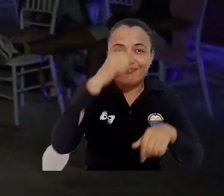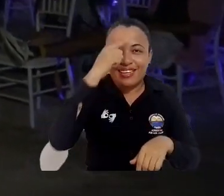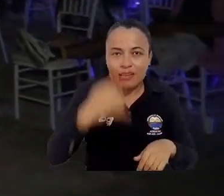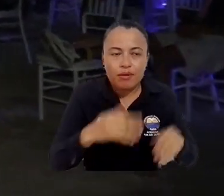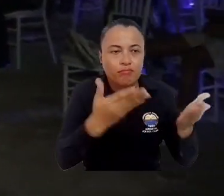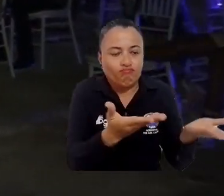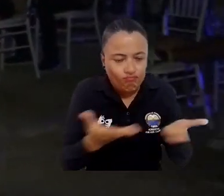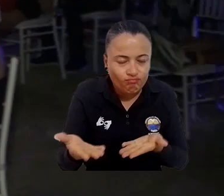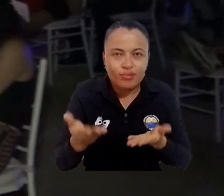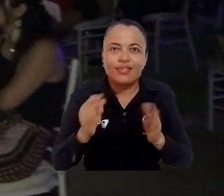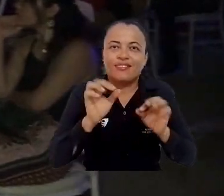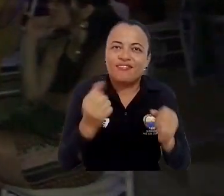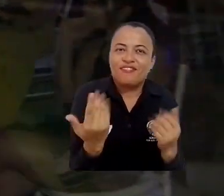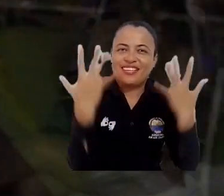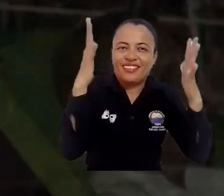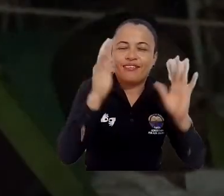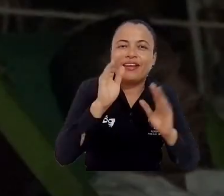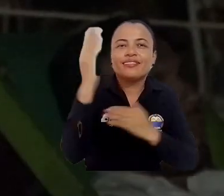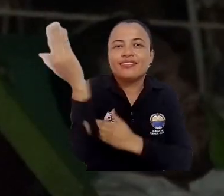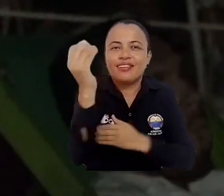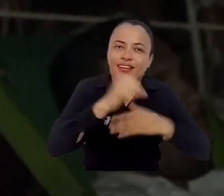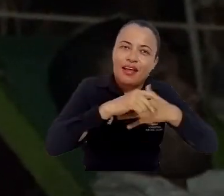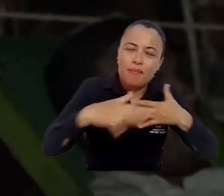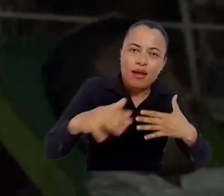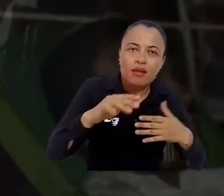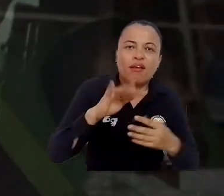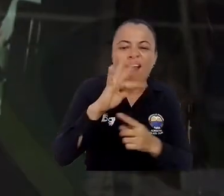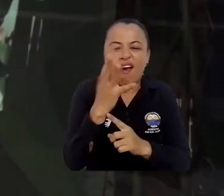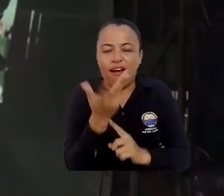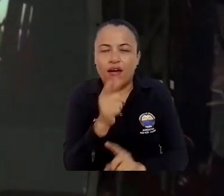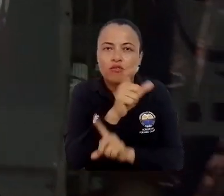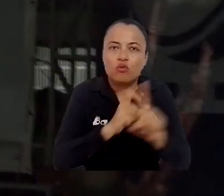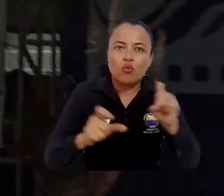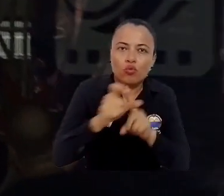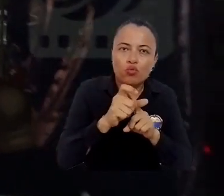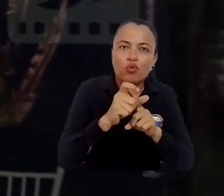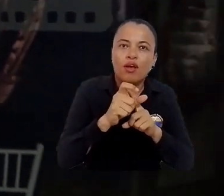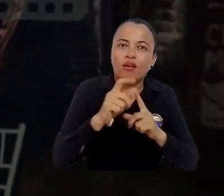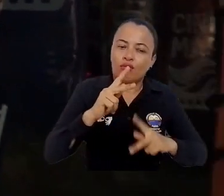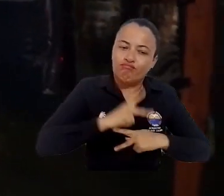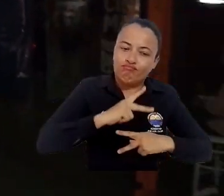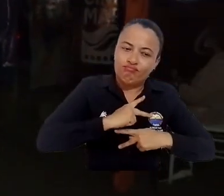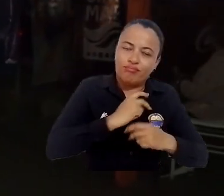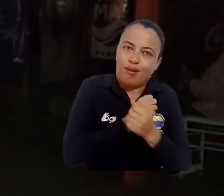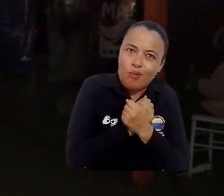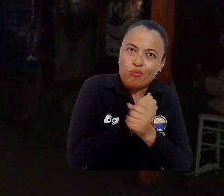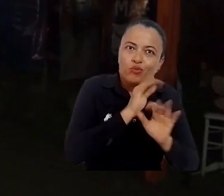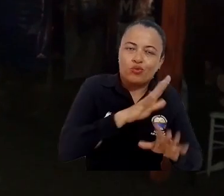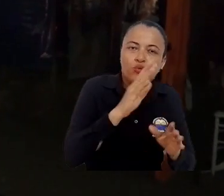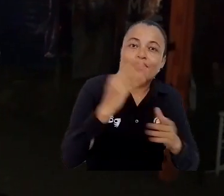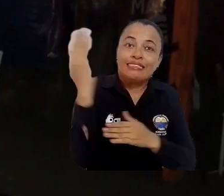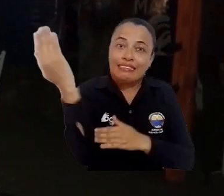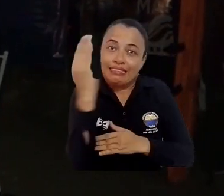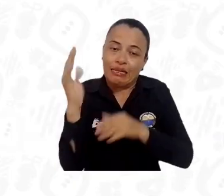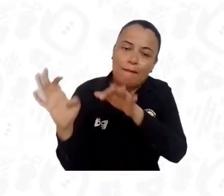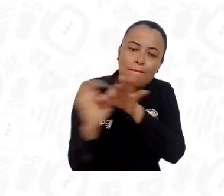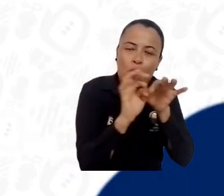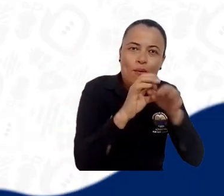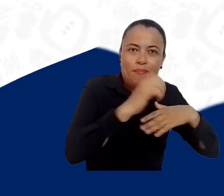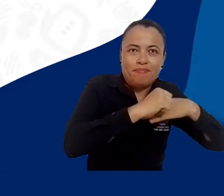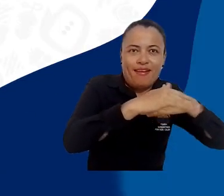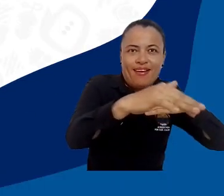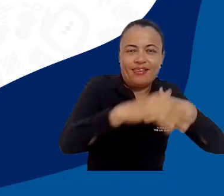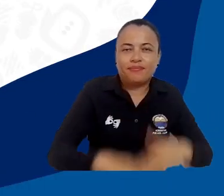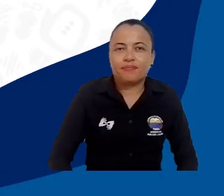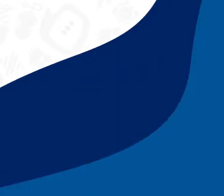mar que desde hace una década promueve a través del arte y la cultura el sentido de pertenencia por el cine asociado al